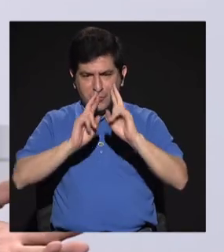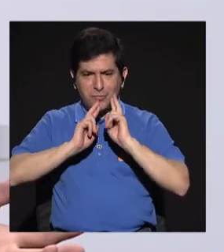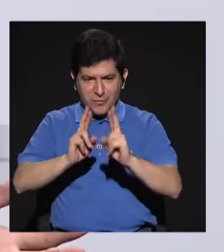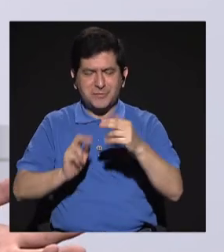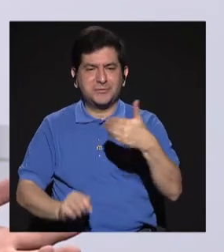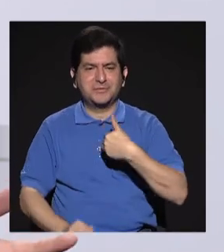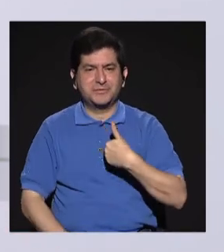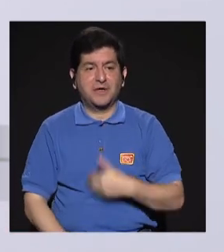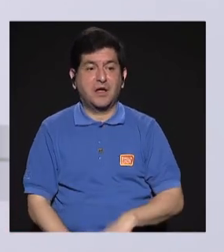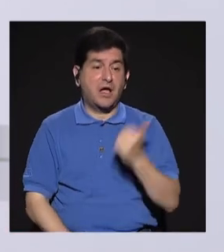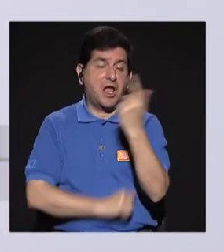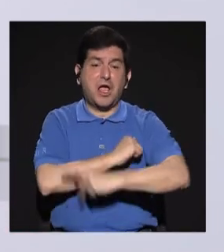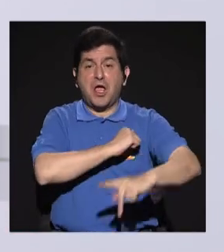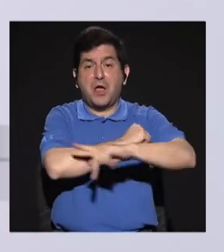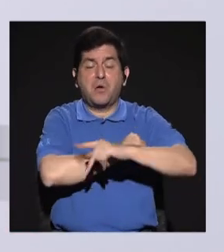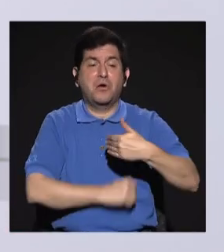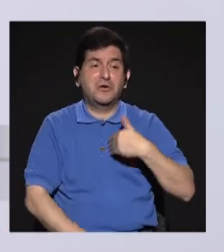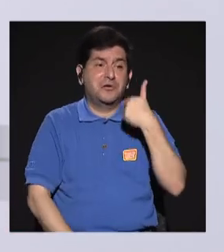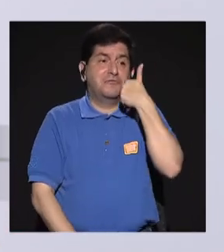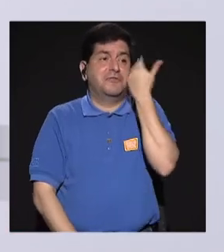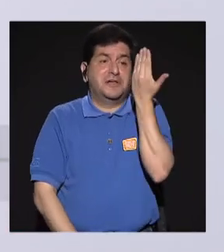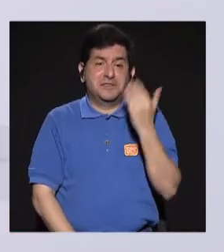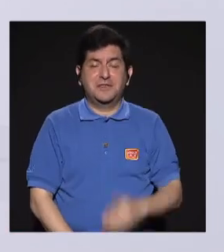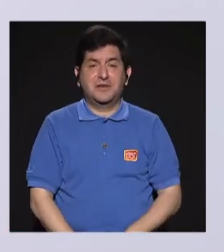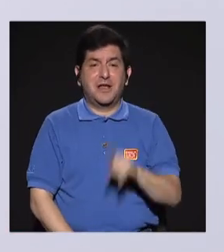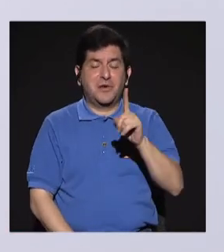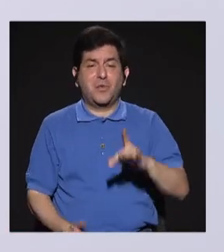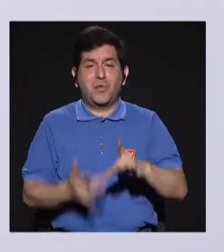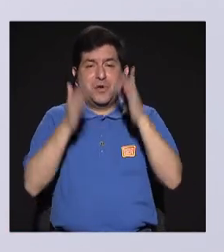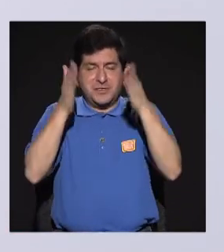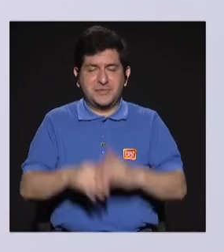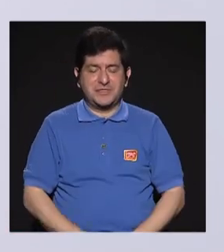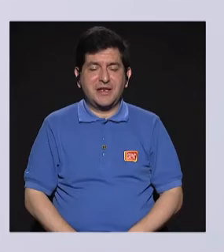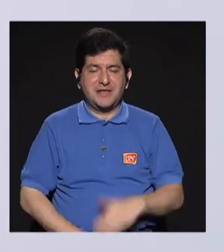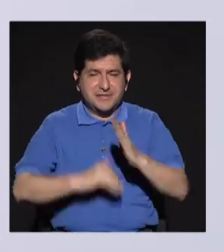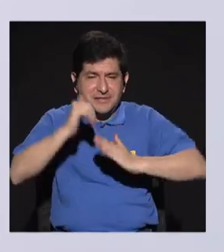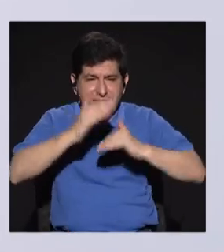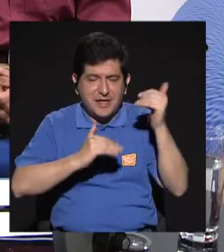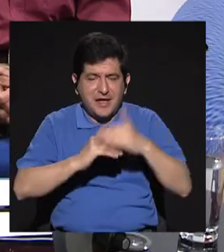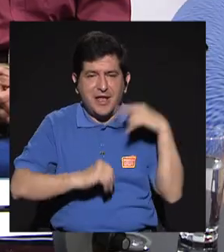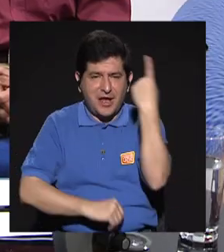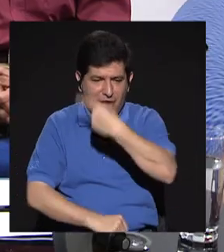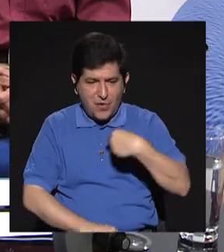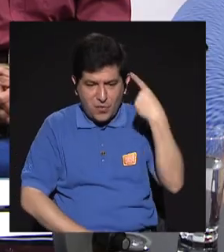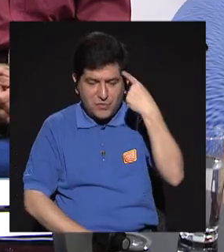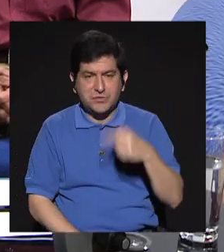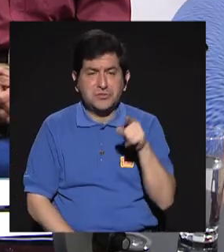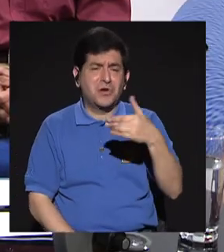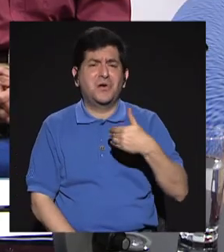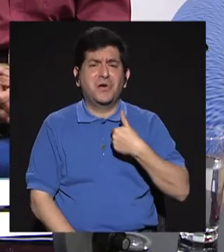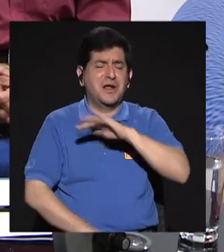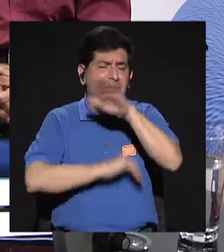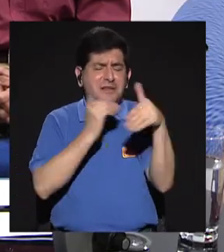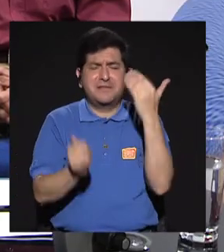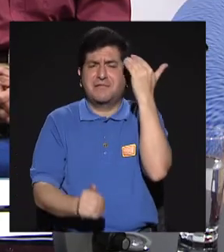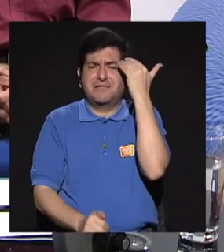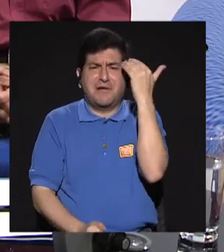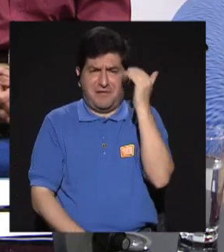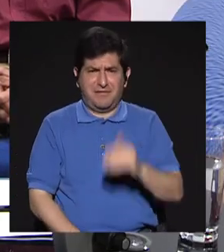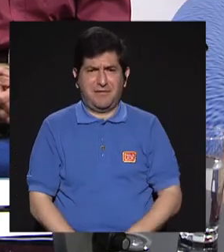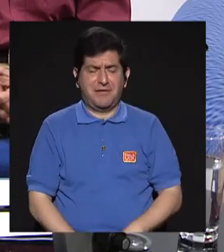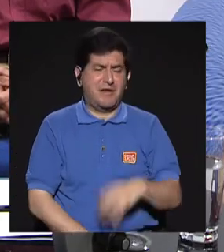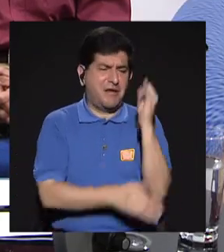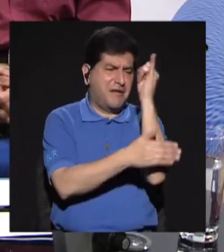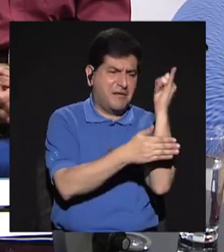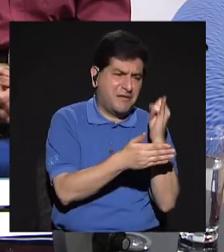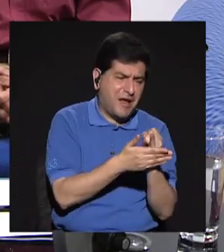poder obtener este resultado en otros países tenemos la facilidad de que hay un re constructor facial entonces él tiene por lo general todo este